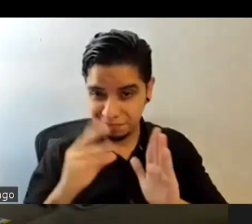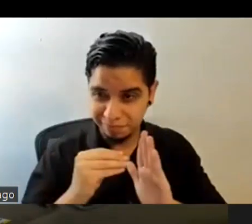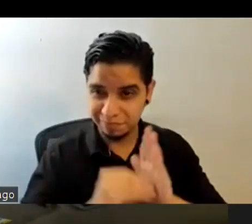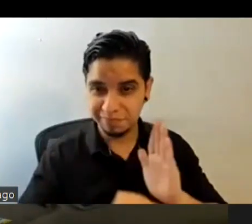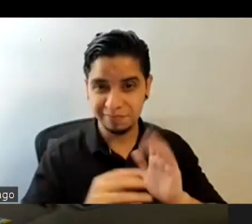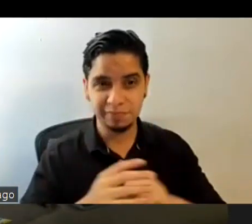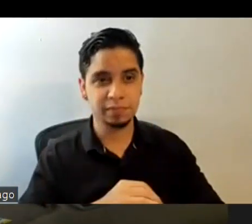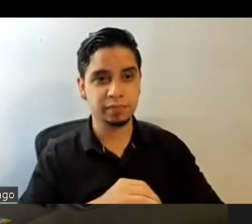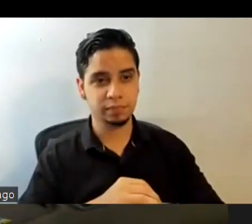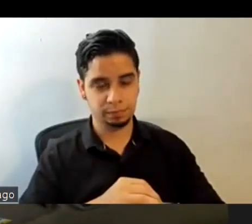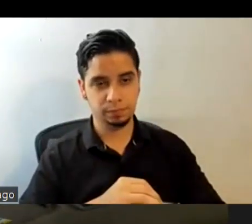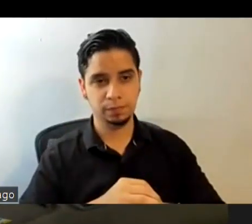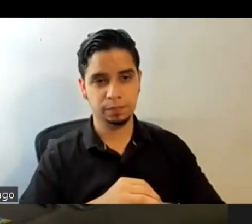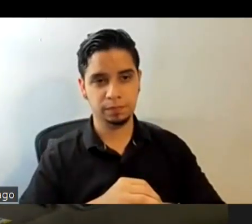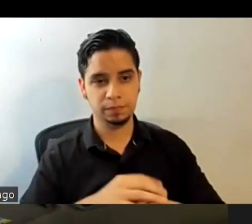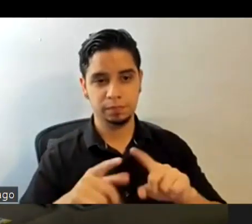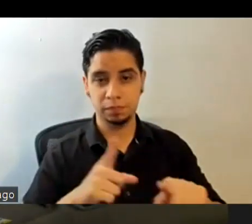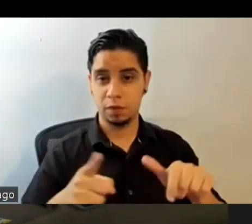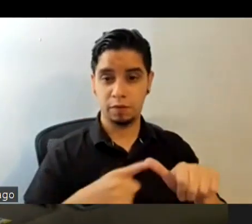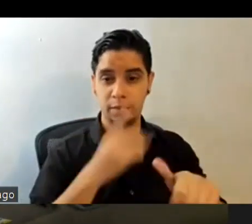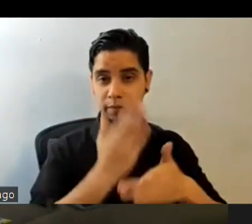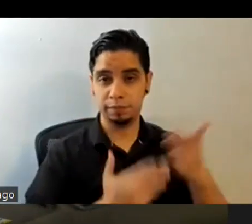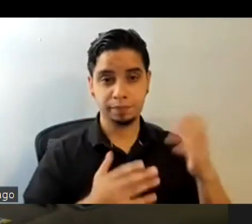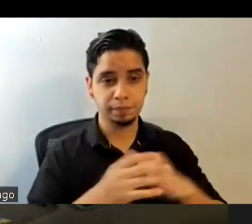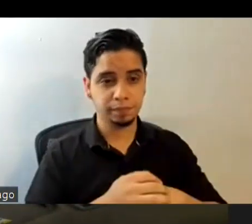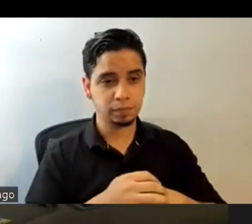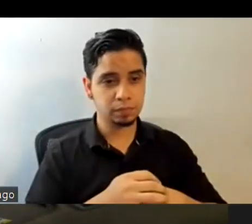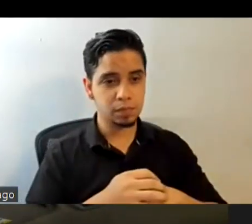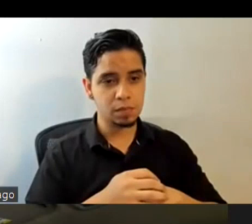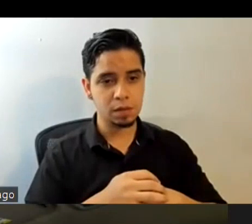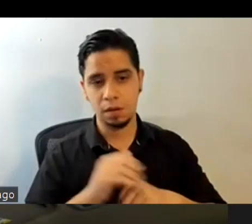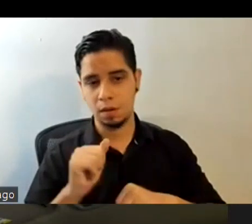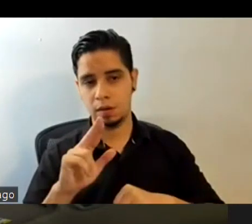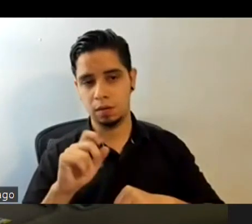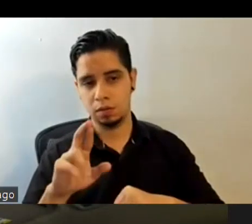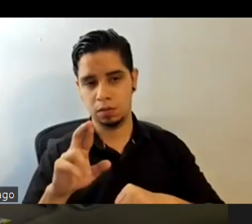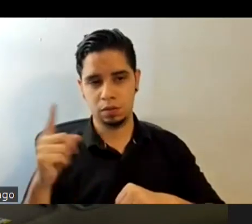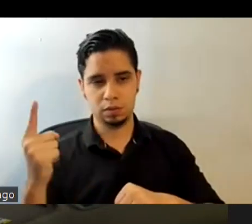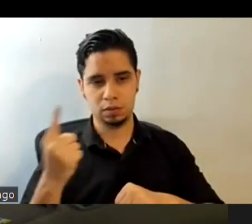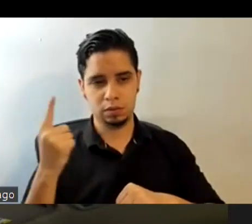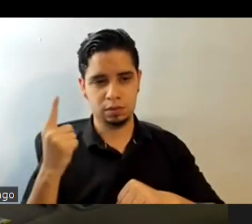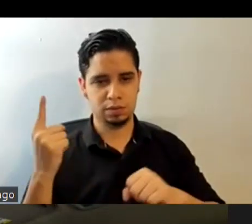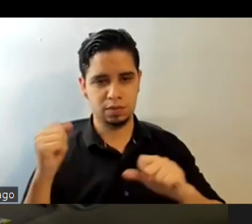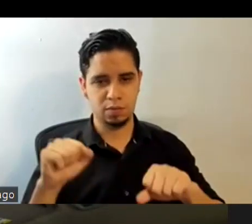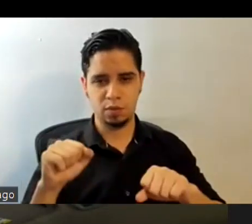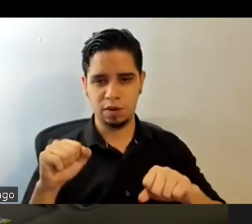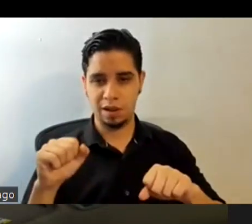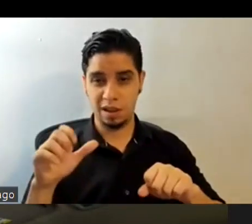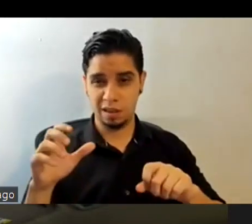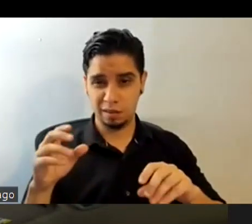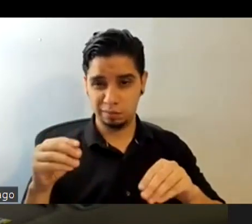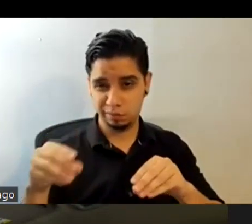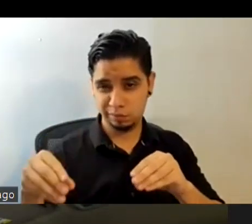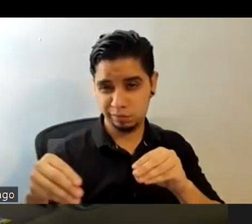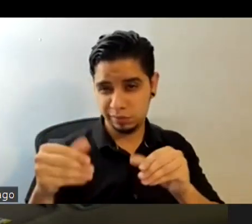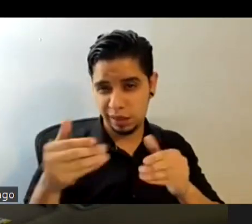Porque, No, ¿sabes qué? la primera parte. No, y el autor siempre puede ponerle su sazón, así que puede